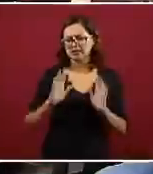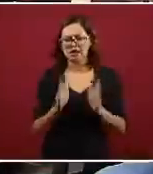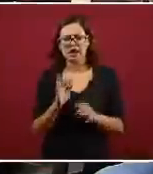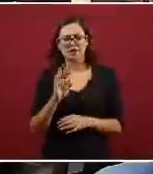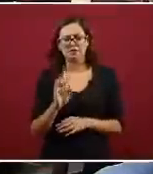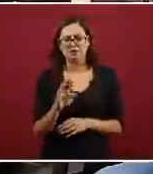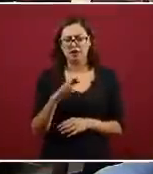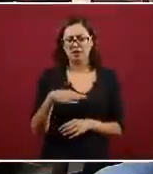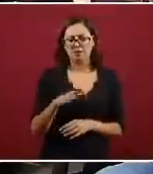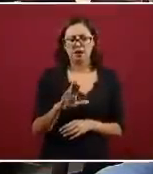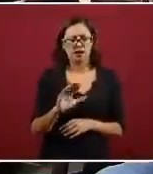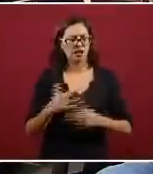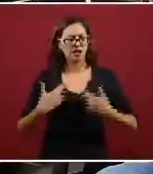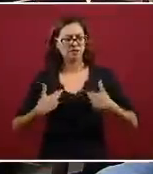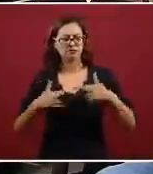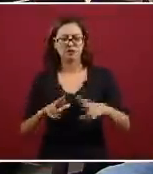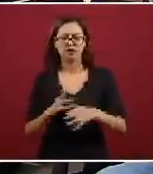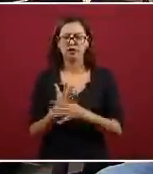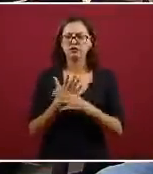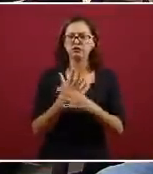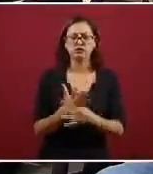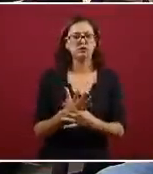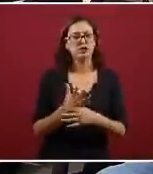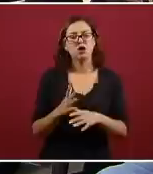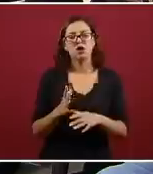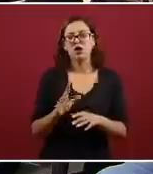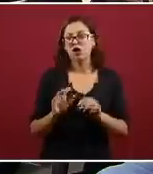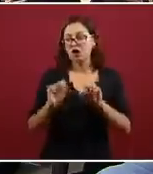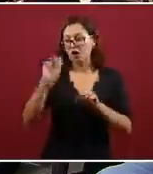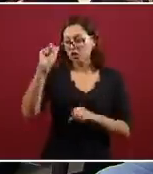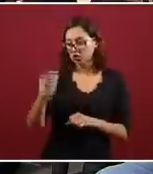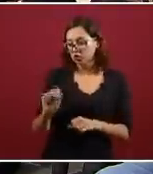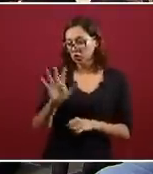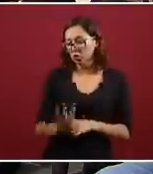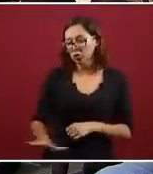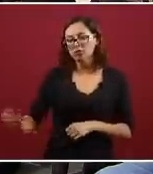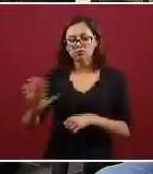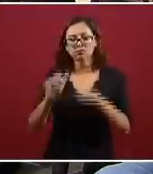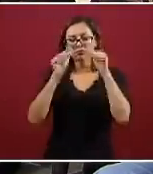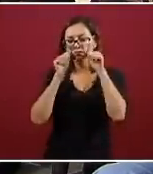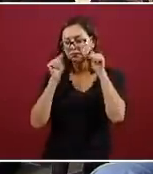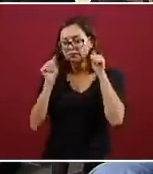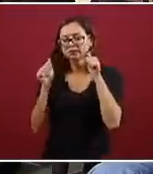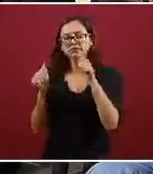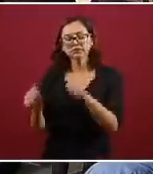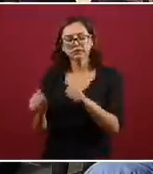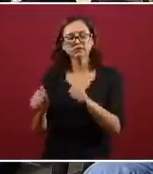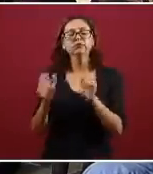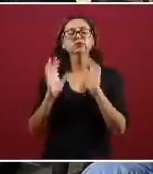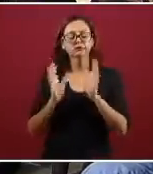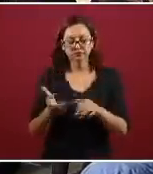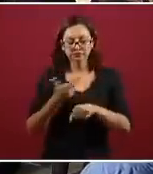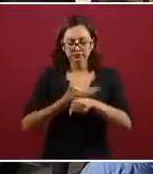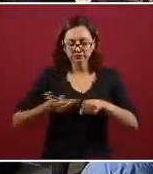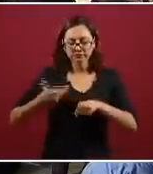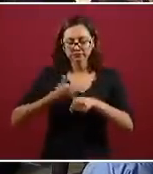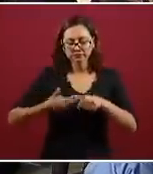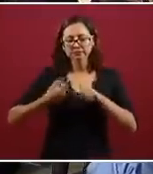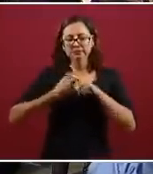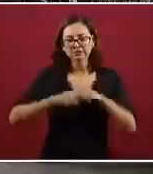Fermaca, se va a lograr atender el sur-sureste, que no está atendido. Eso ya está en curso.